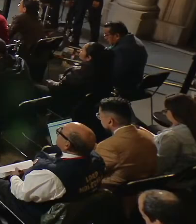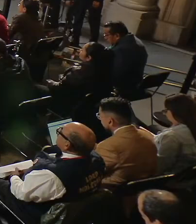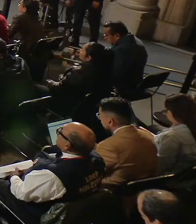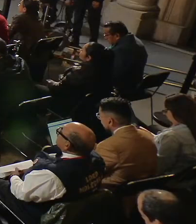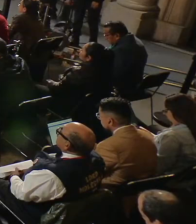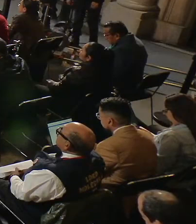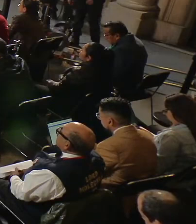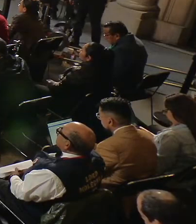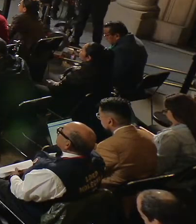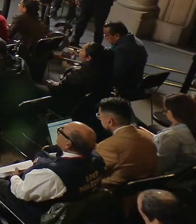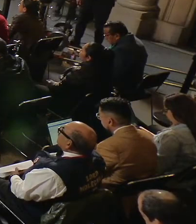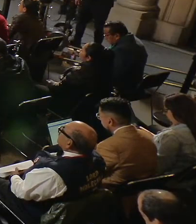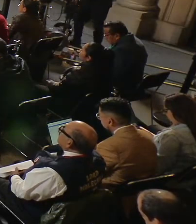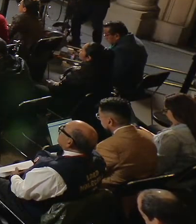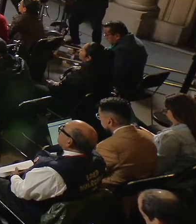una noticia falsa